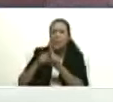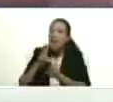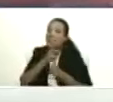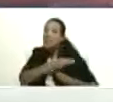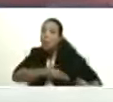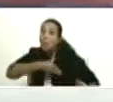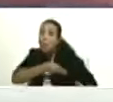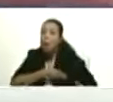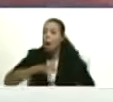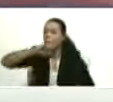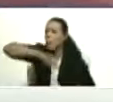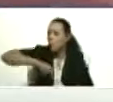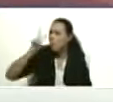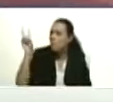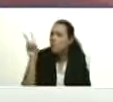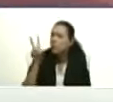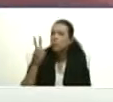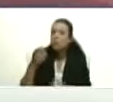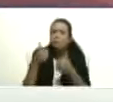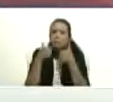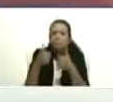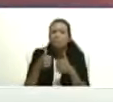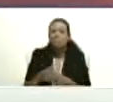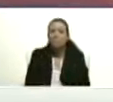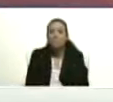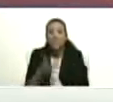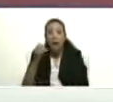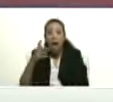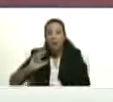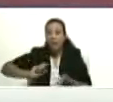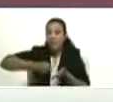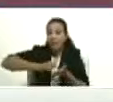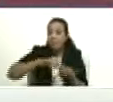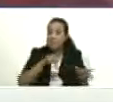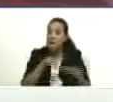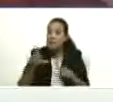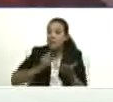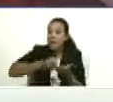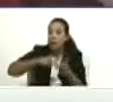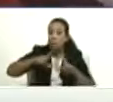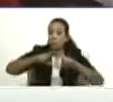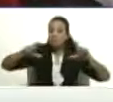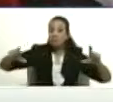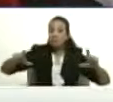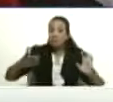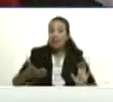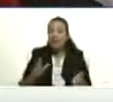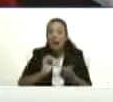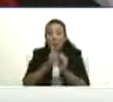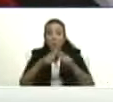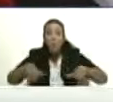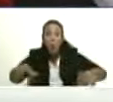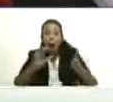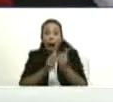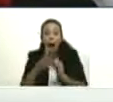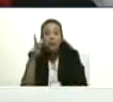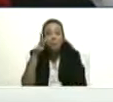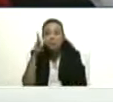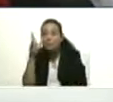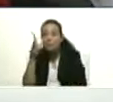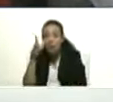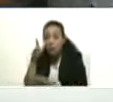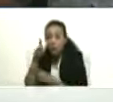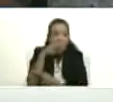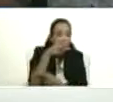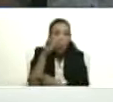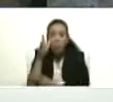moral, patriota. ¿Ah? Mira, ahí tienen la llave, llave gigante. Mira, está la cancha, vale, me cambiaron la toma. De la llave a